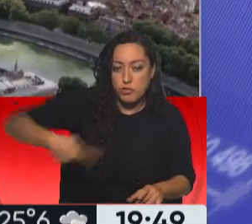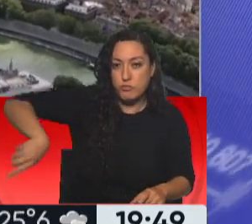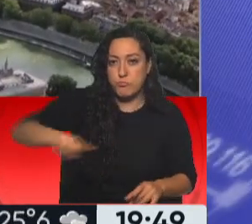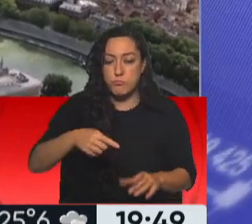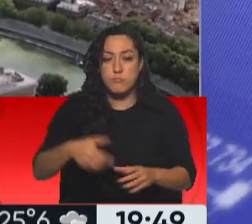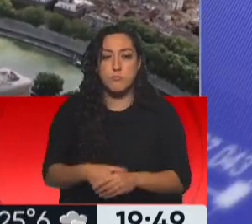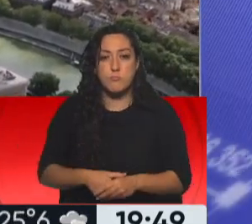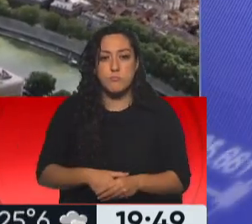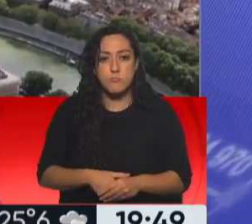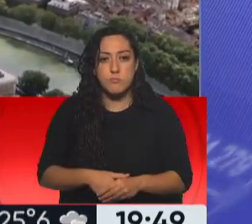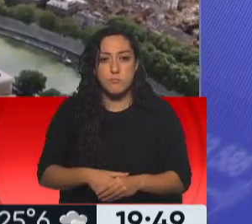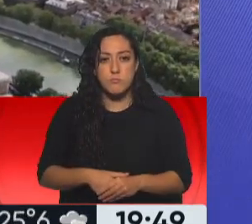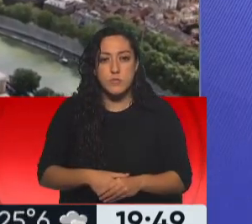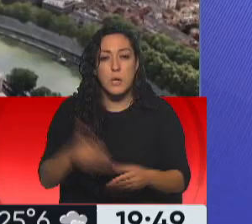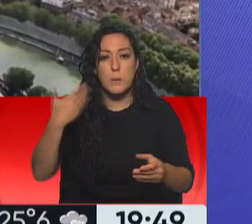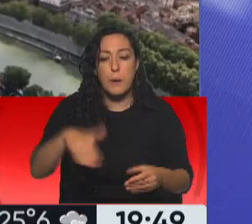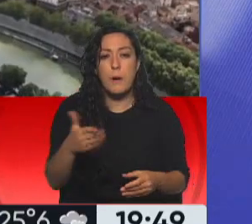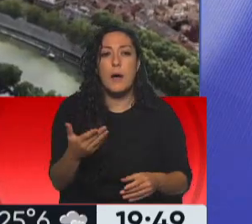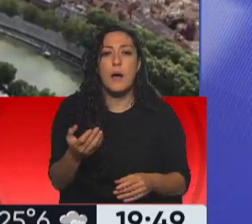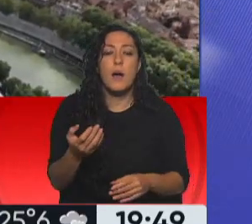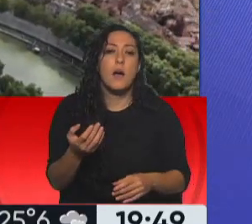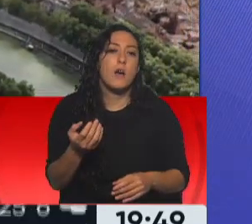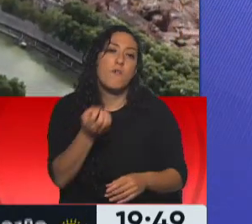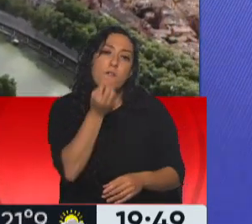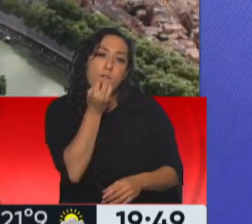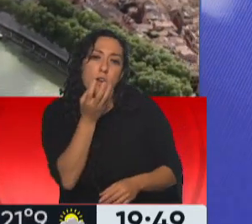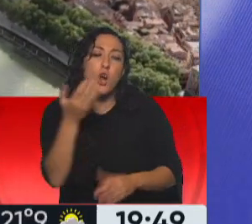conocer, y estarán con una rosa blanca en la mano esperándolo,